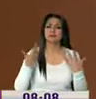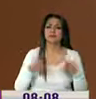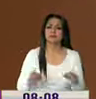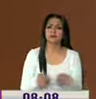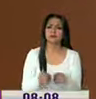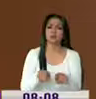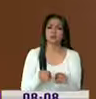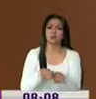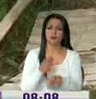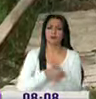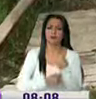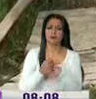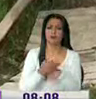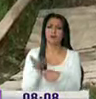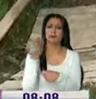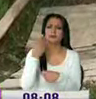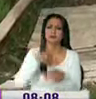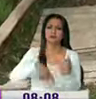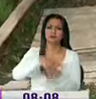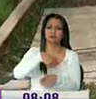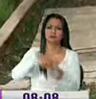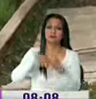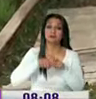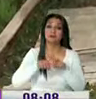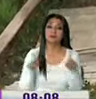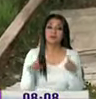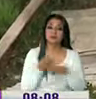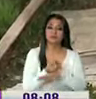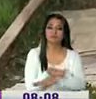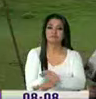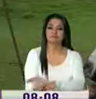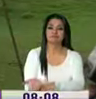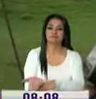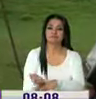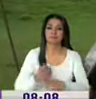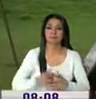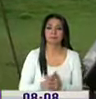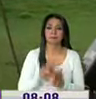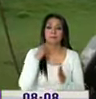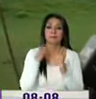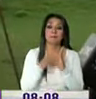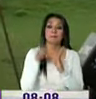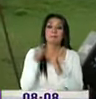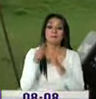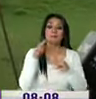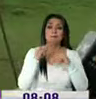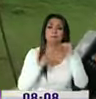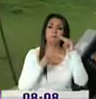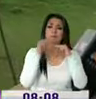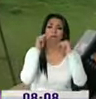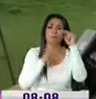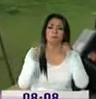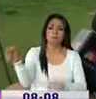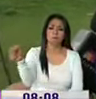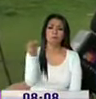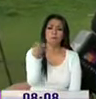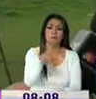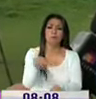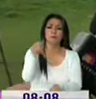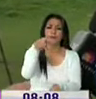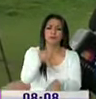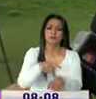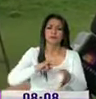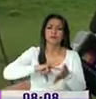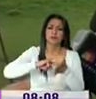años anteriores. Sin embargo, hacen las debidas recomendaciones. Si usted hace una construcción, debe participar un profesional